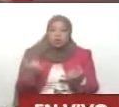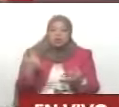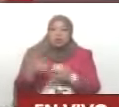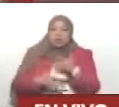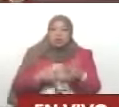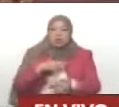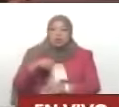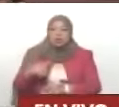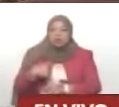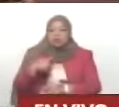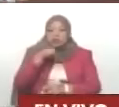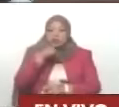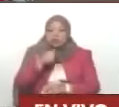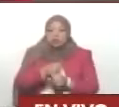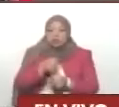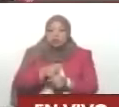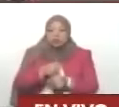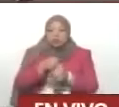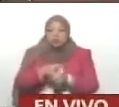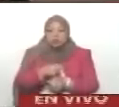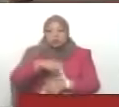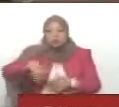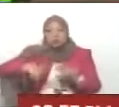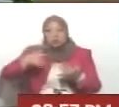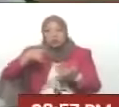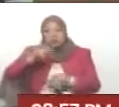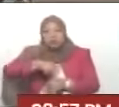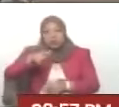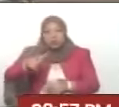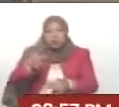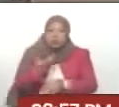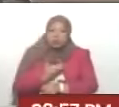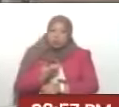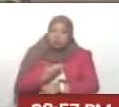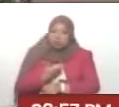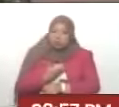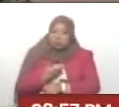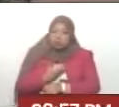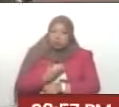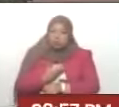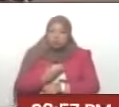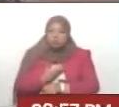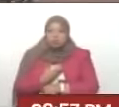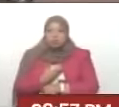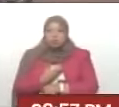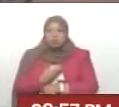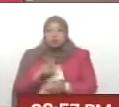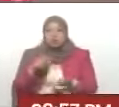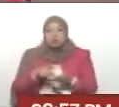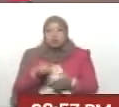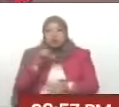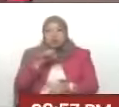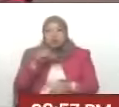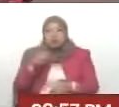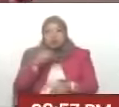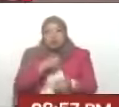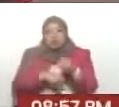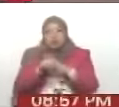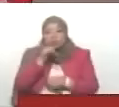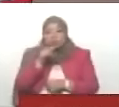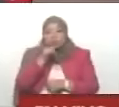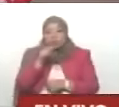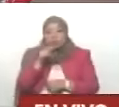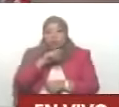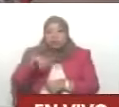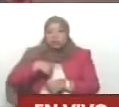nos lo estaba explicando el ciudadano alcalde, lo que se llamaba el paso de los indios. Entonces él